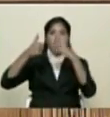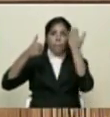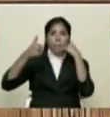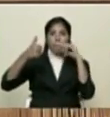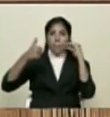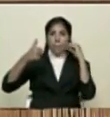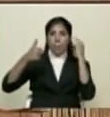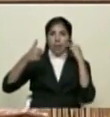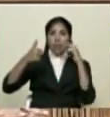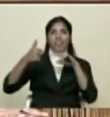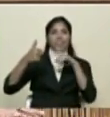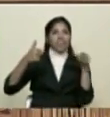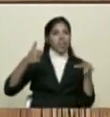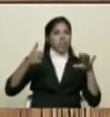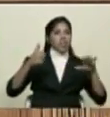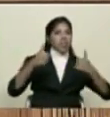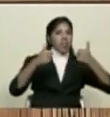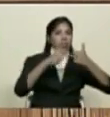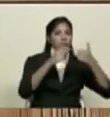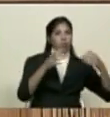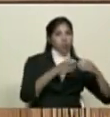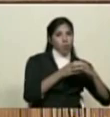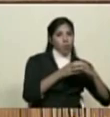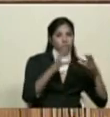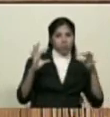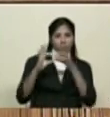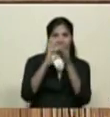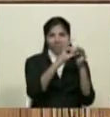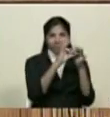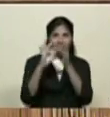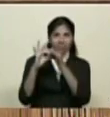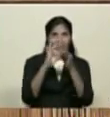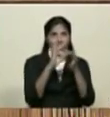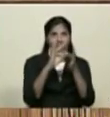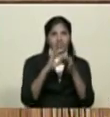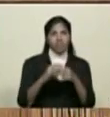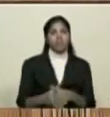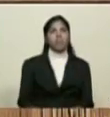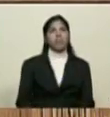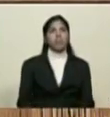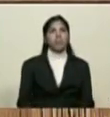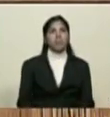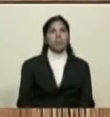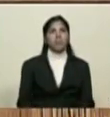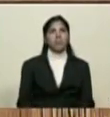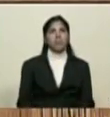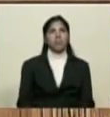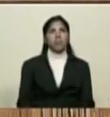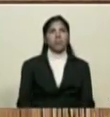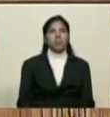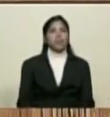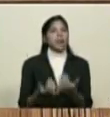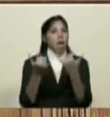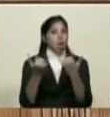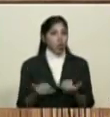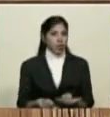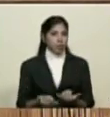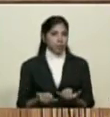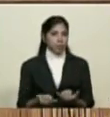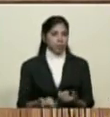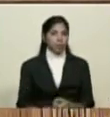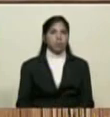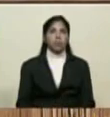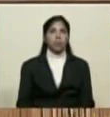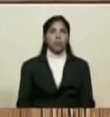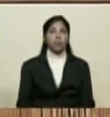director de este bufete. Entonces, explíquenme ustedes cómo se llamaría esto. Ahora,